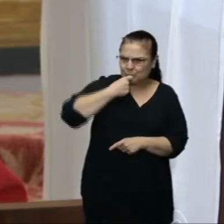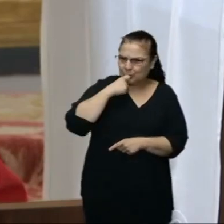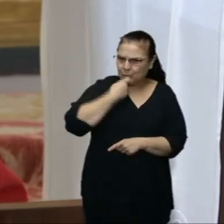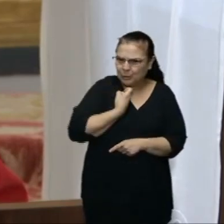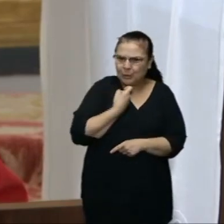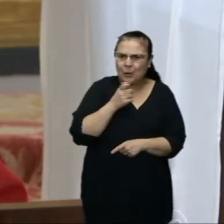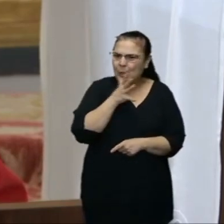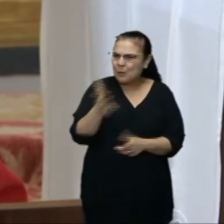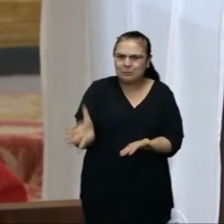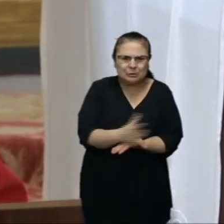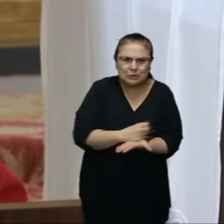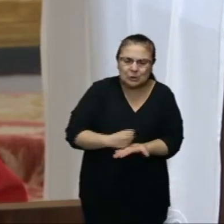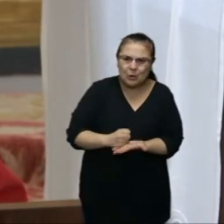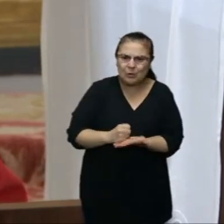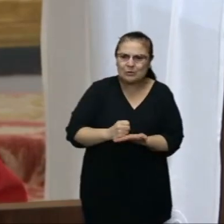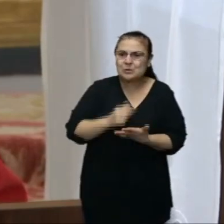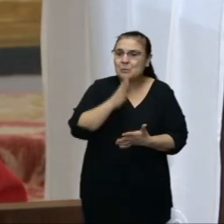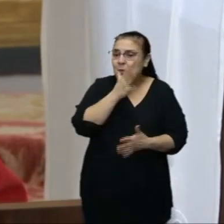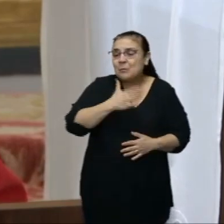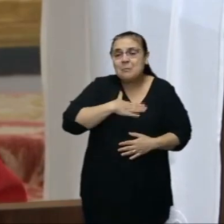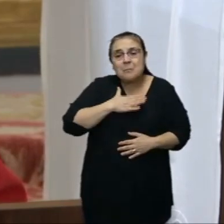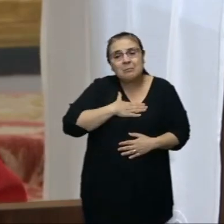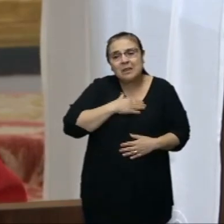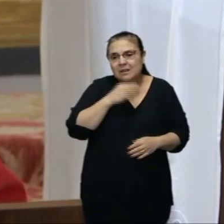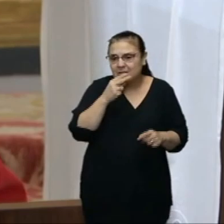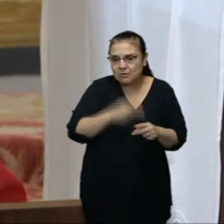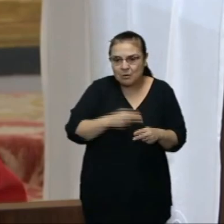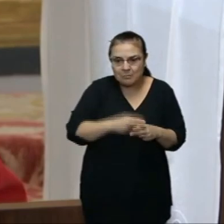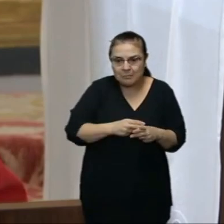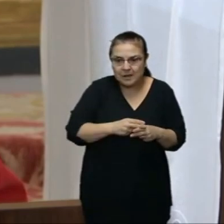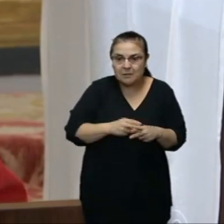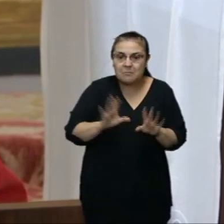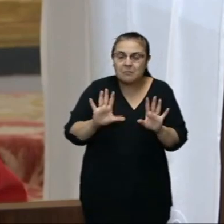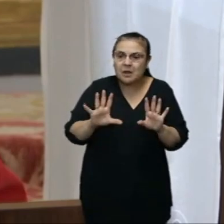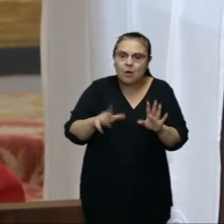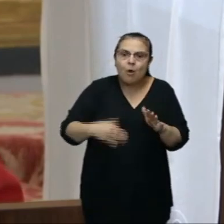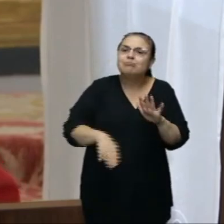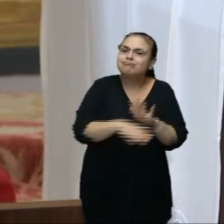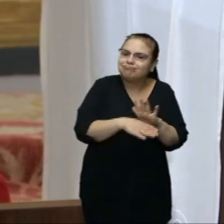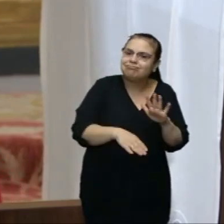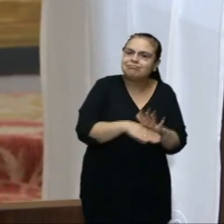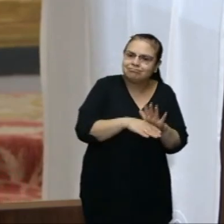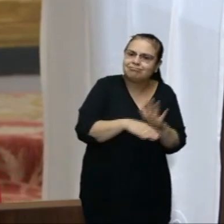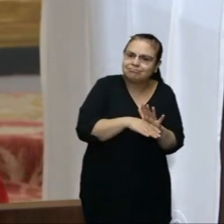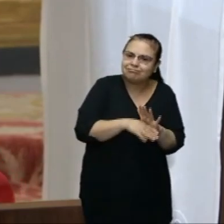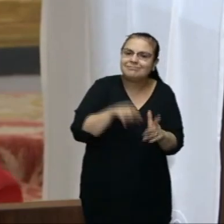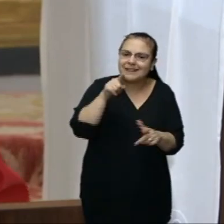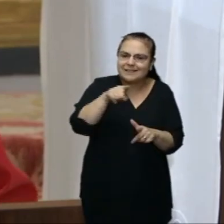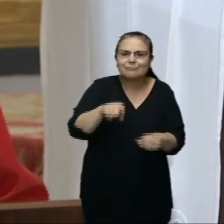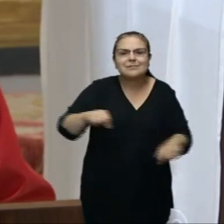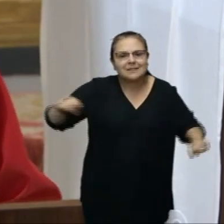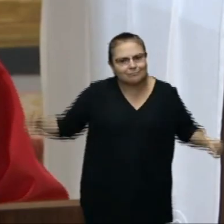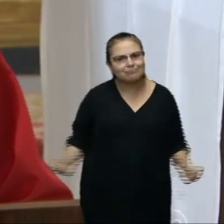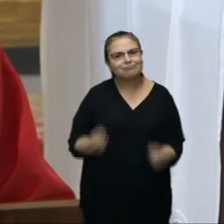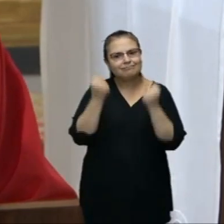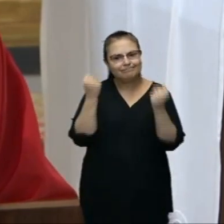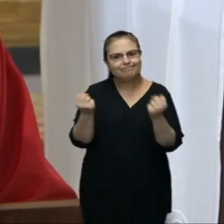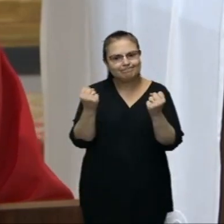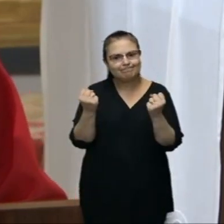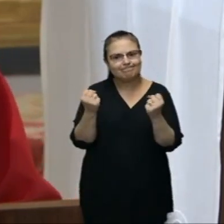por todos a causa de mi nombre. Pero el que persevere hasta el final se salvará».